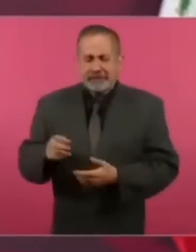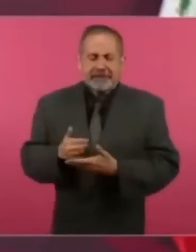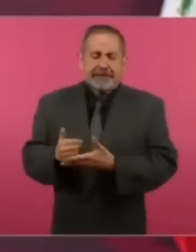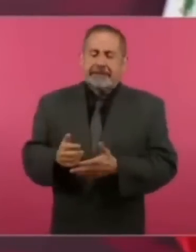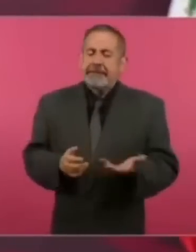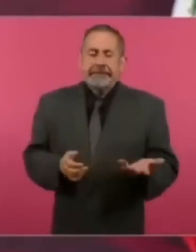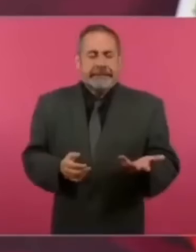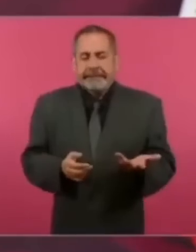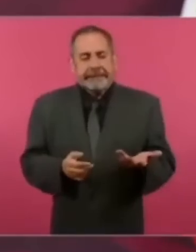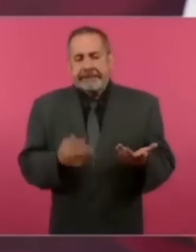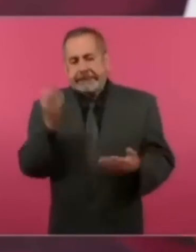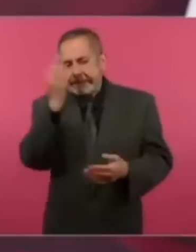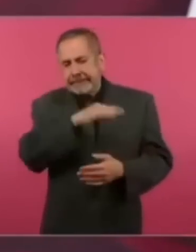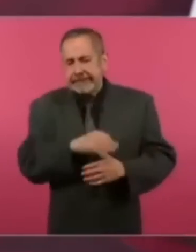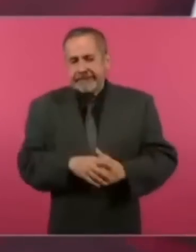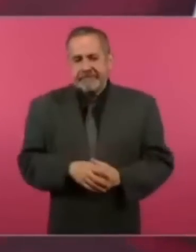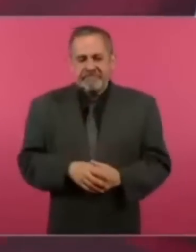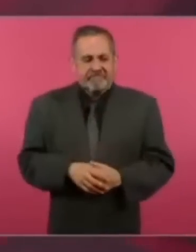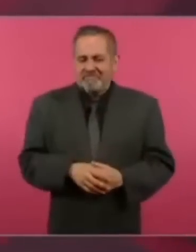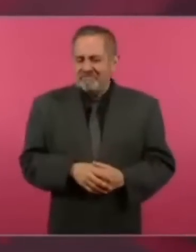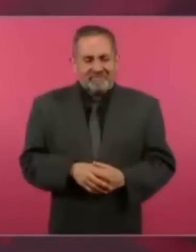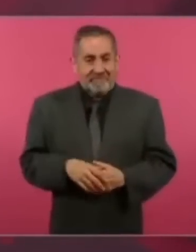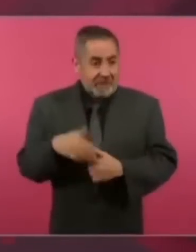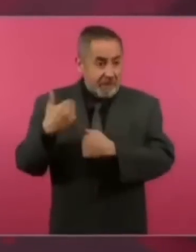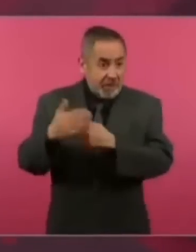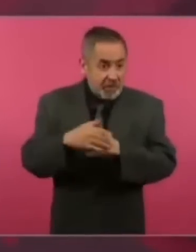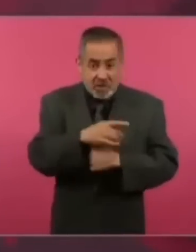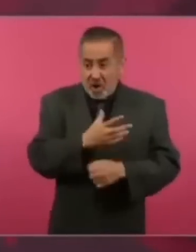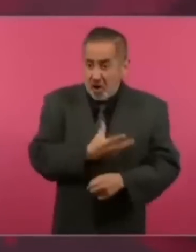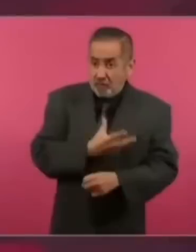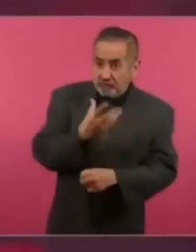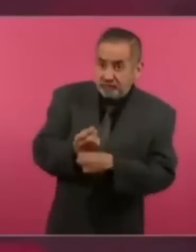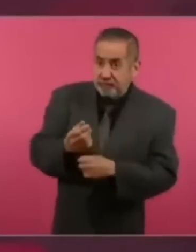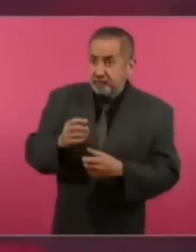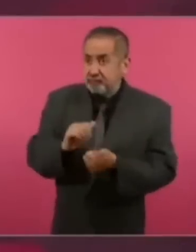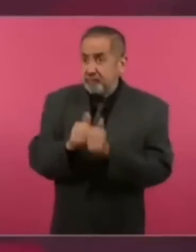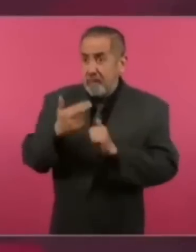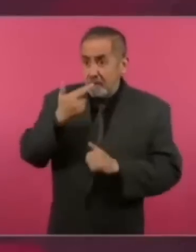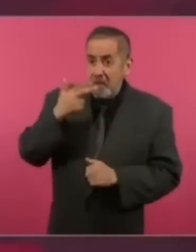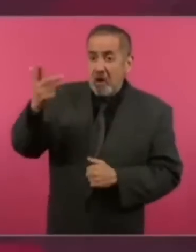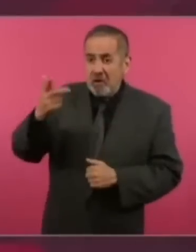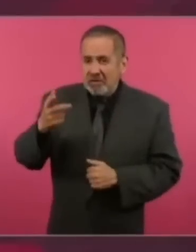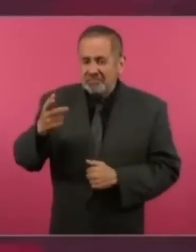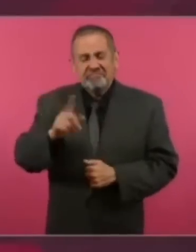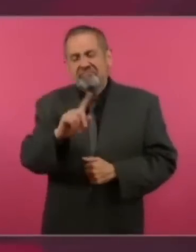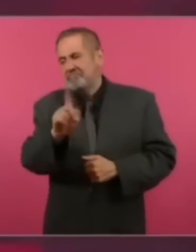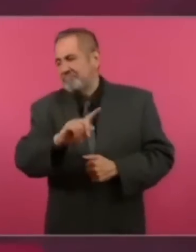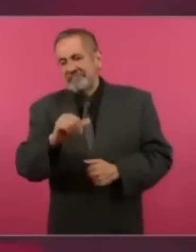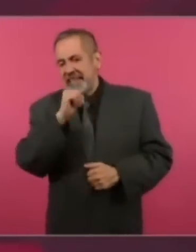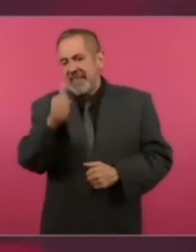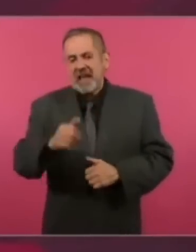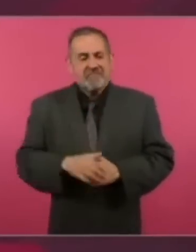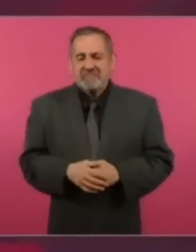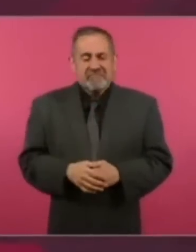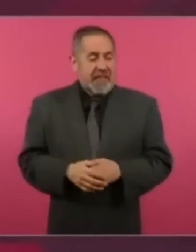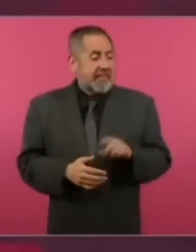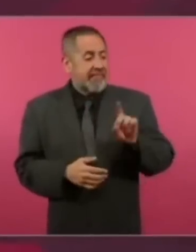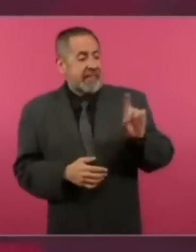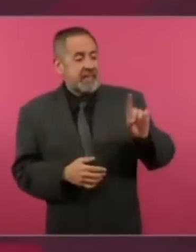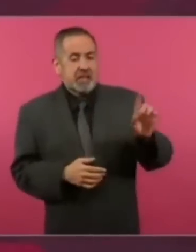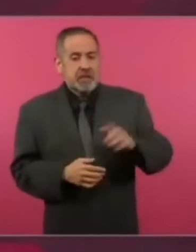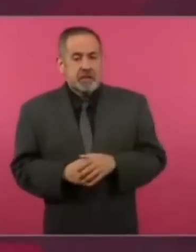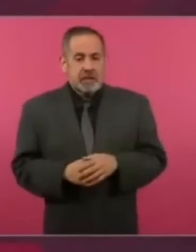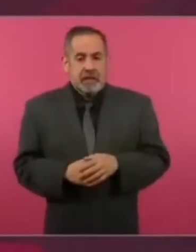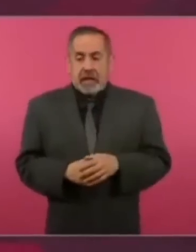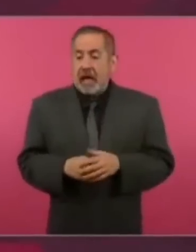económico. No van a resolver nada. La derecha no. Puede ser que le resuelvan